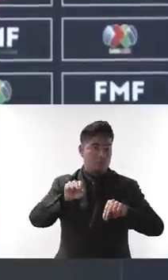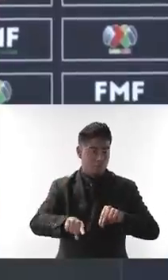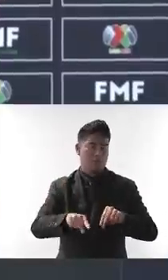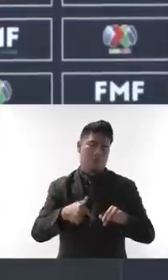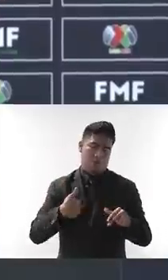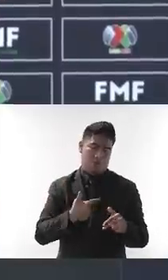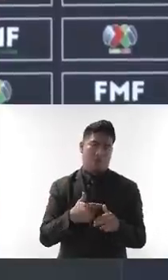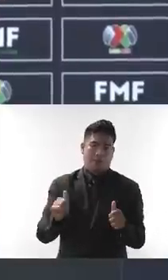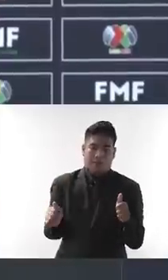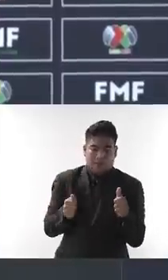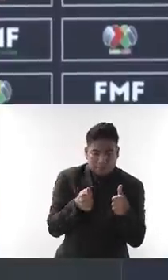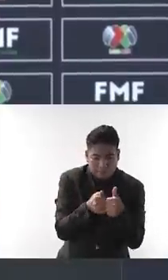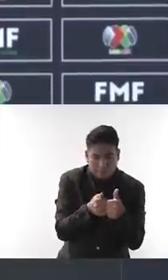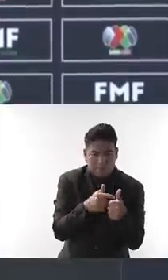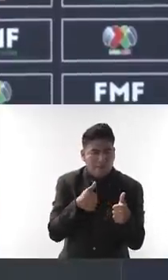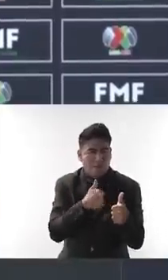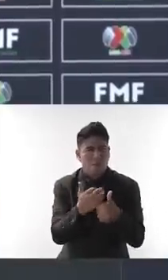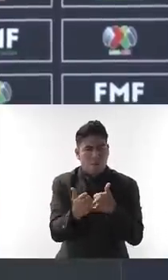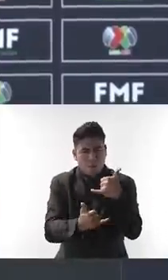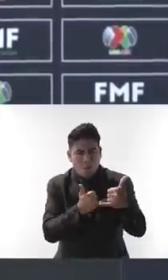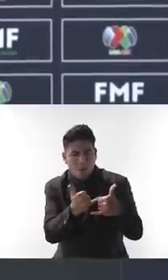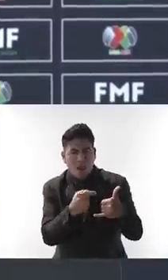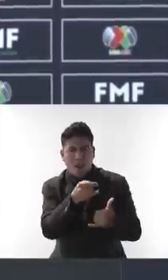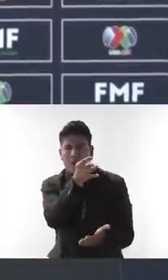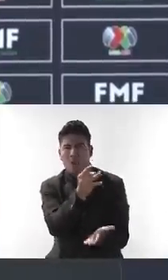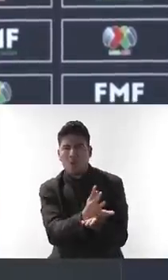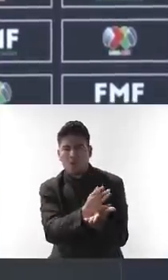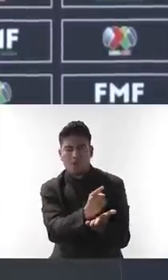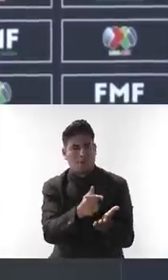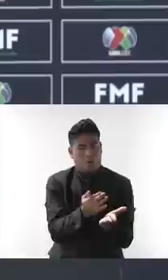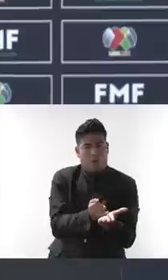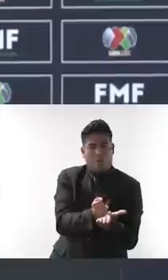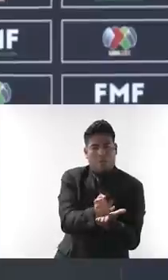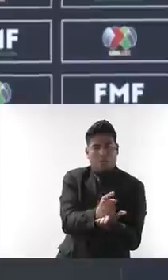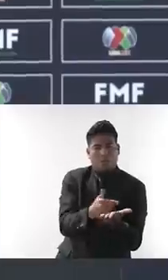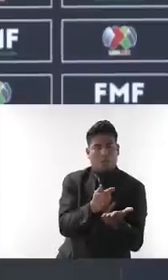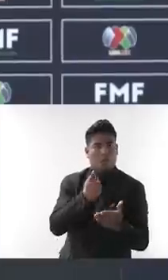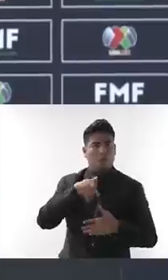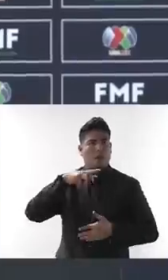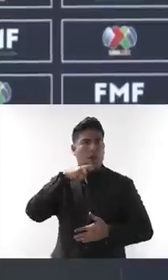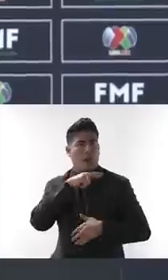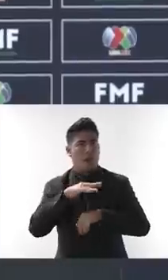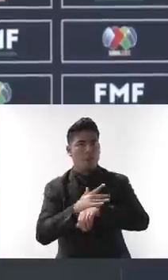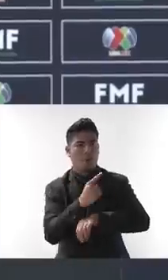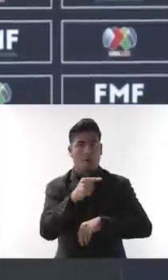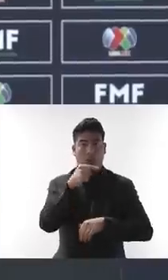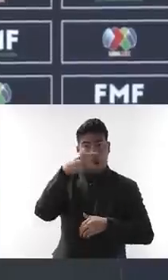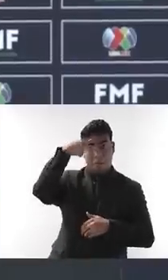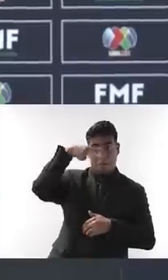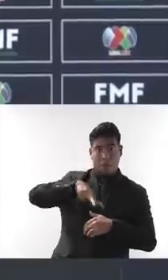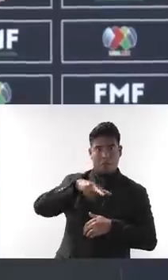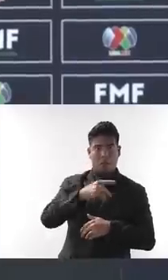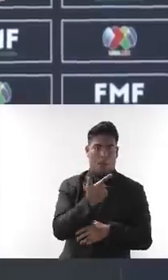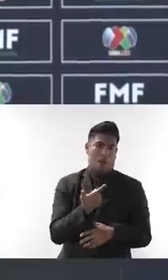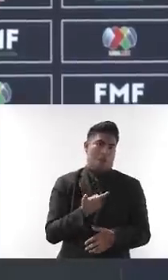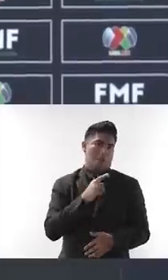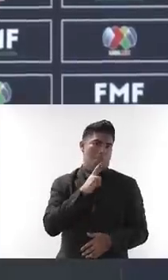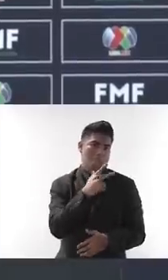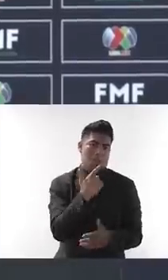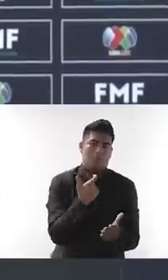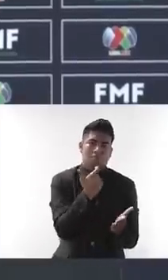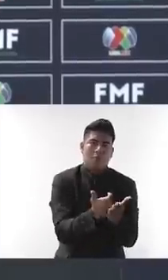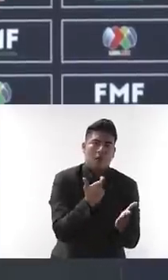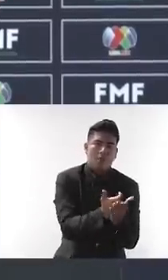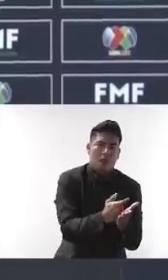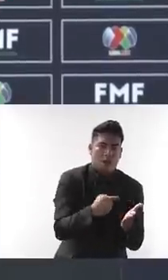platicar que no solamente es la decisión inmediata porque te pagan más en México y te quedas en México. En valor